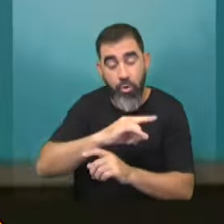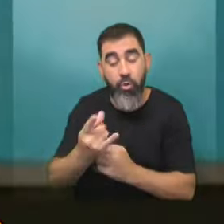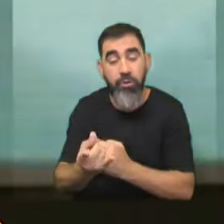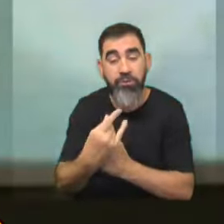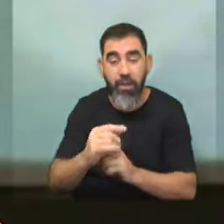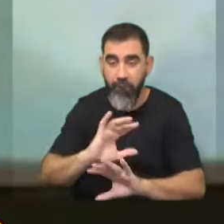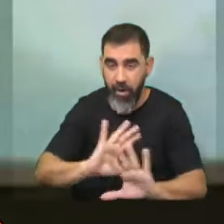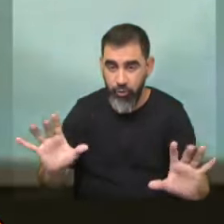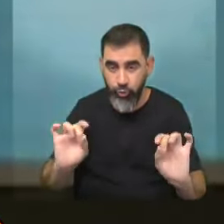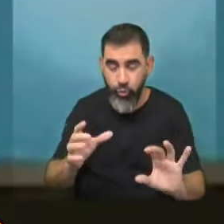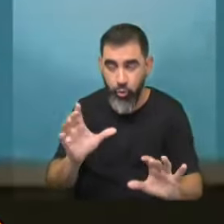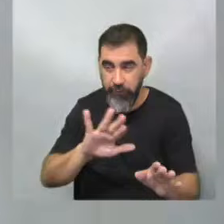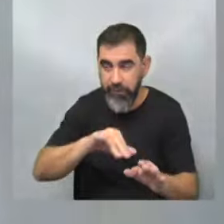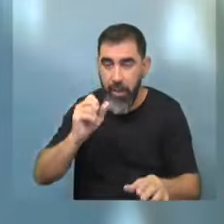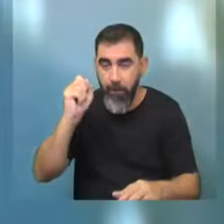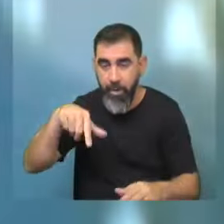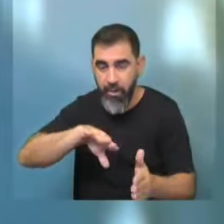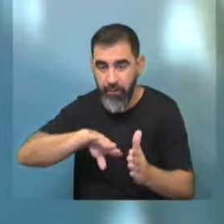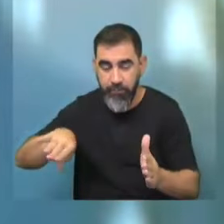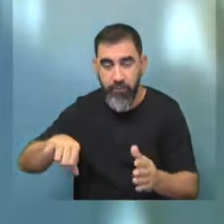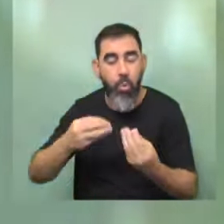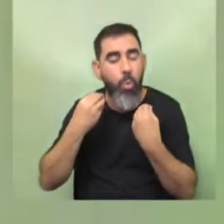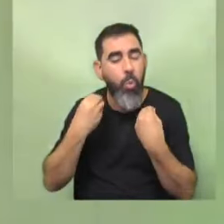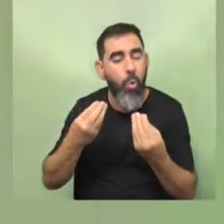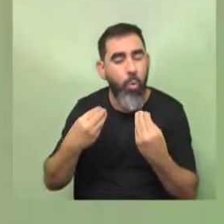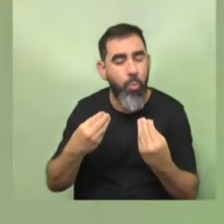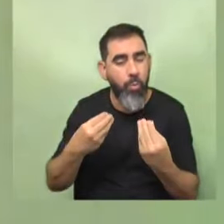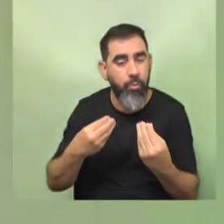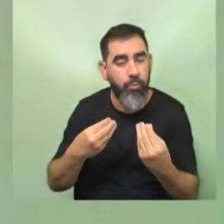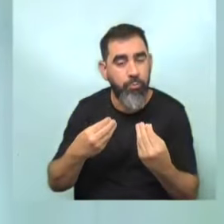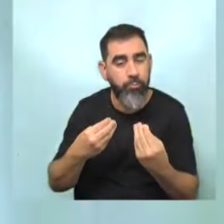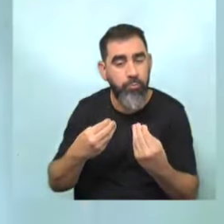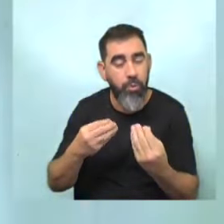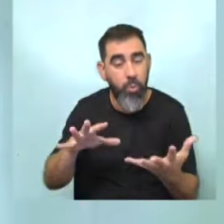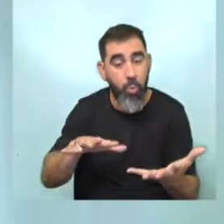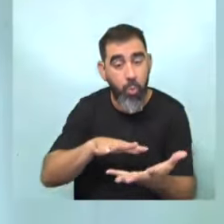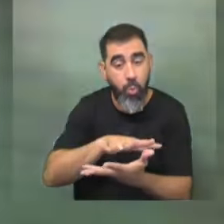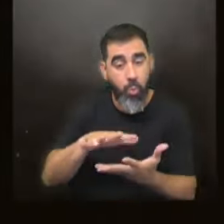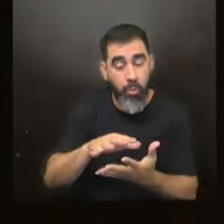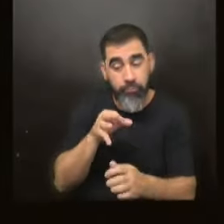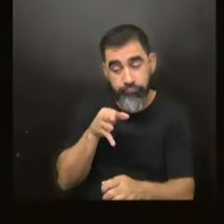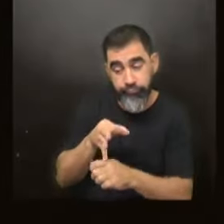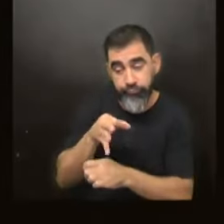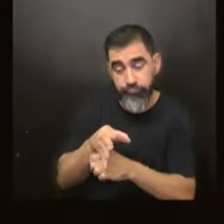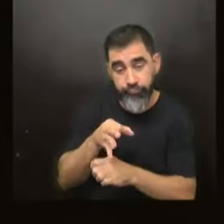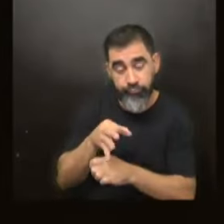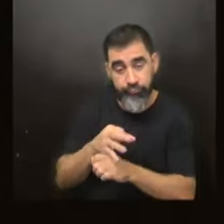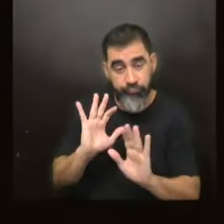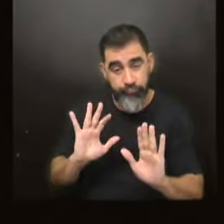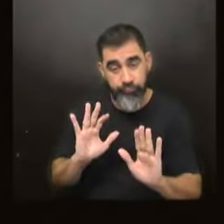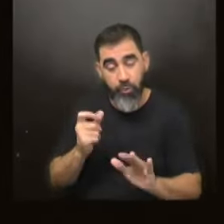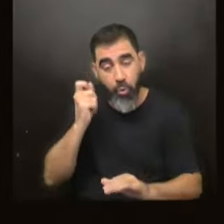solo, sí. ¿Cómo trasladás todo esto a un lugar que básicamente es de enseñanza, de multiplicación,